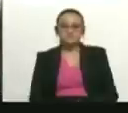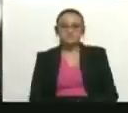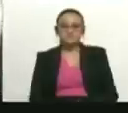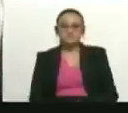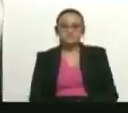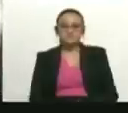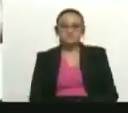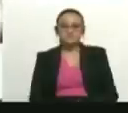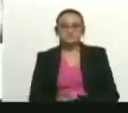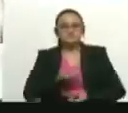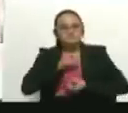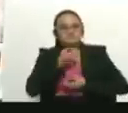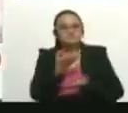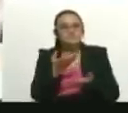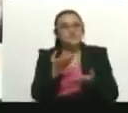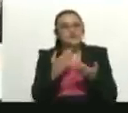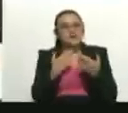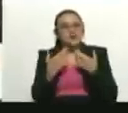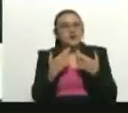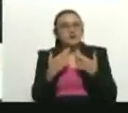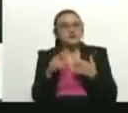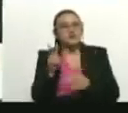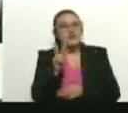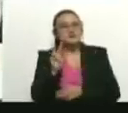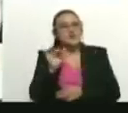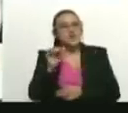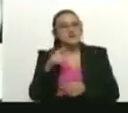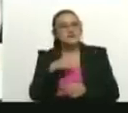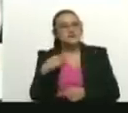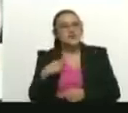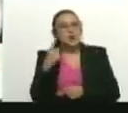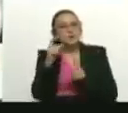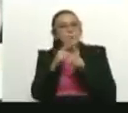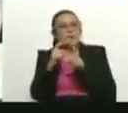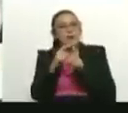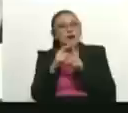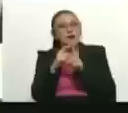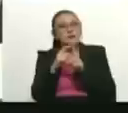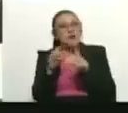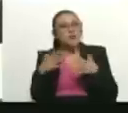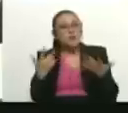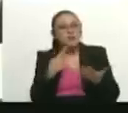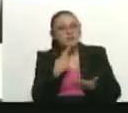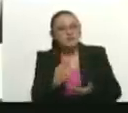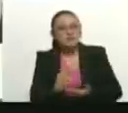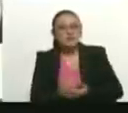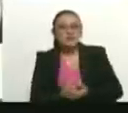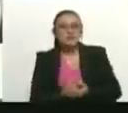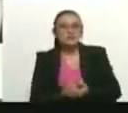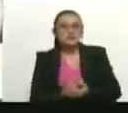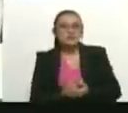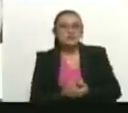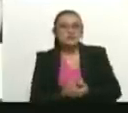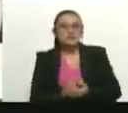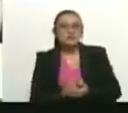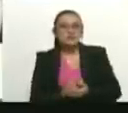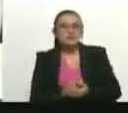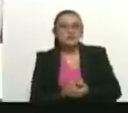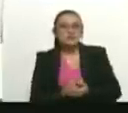describir las relaciones de Venezuela con China en una palabra o frase, ¿cuál diría? ¿Y cuáles son